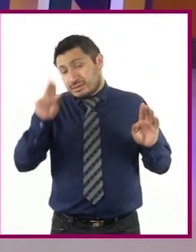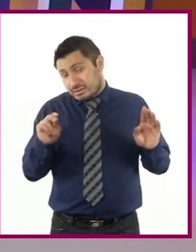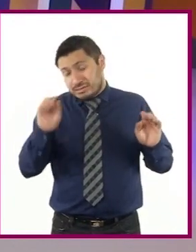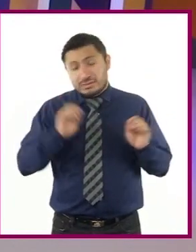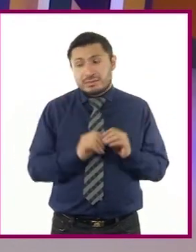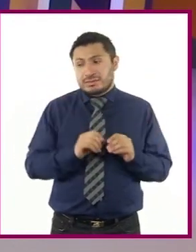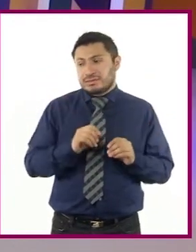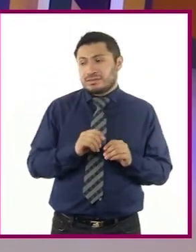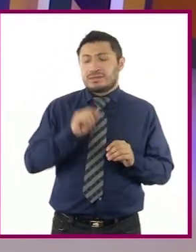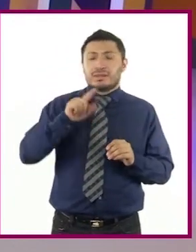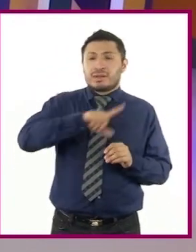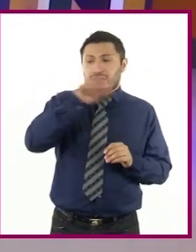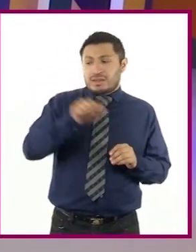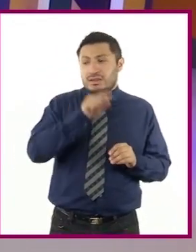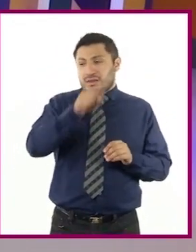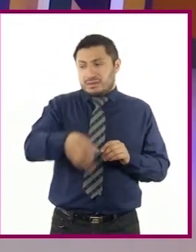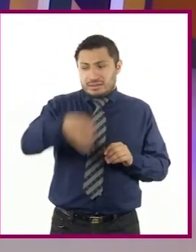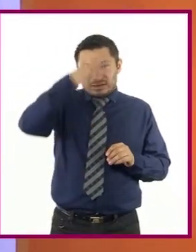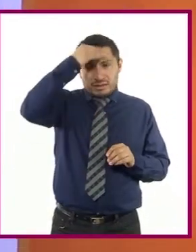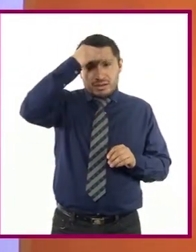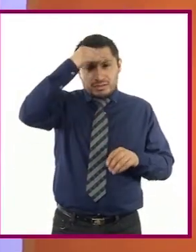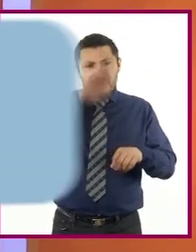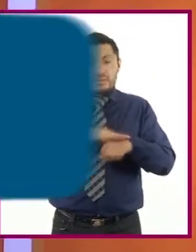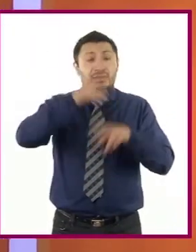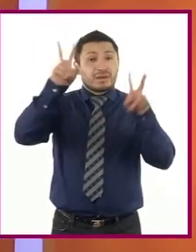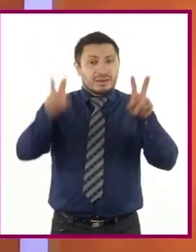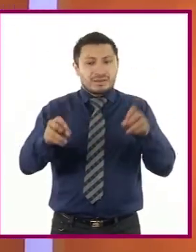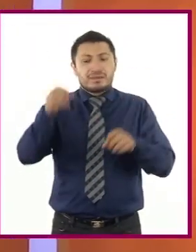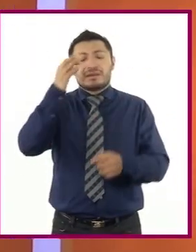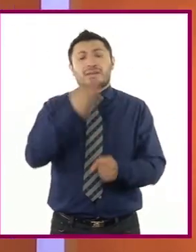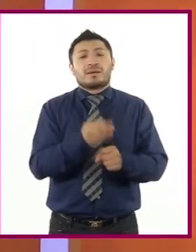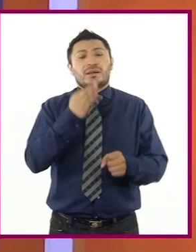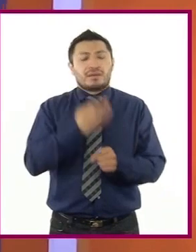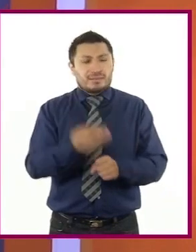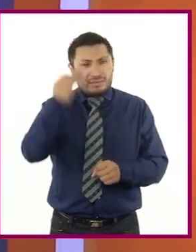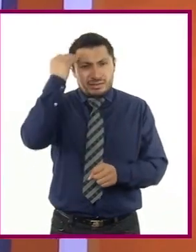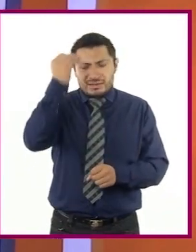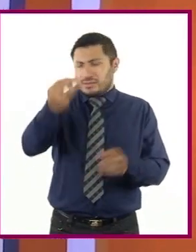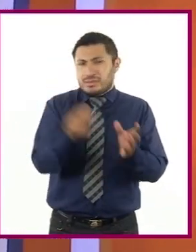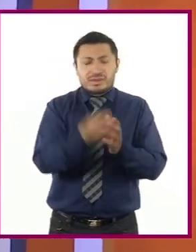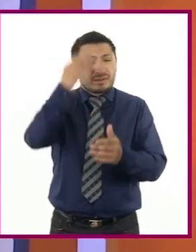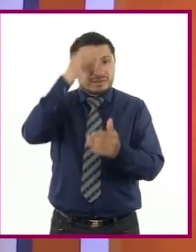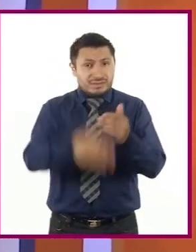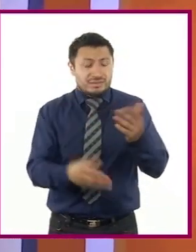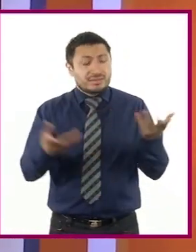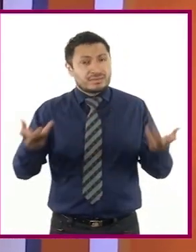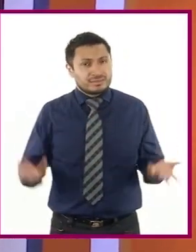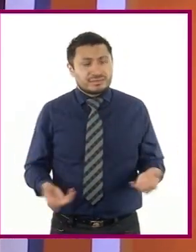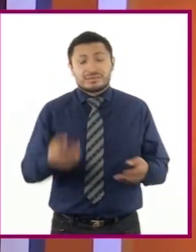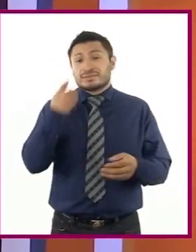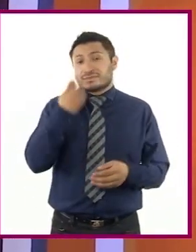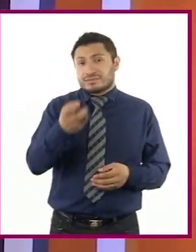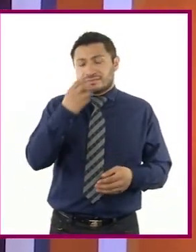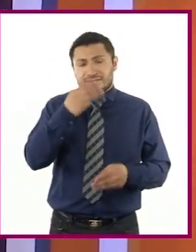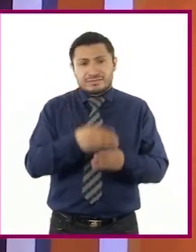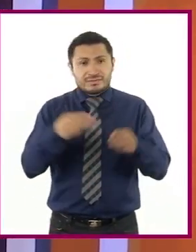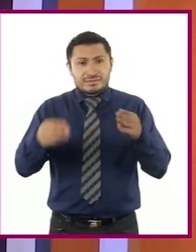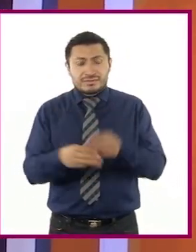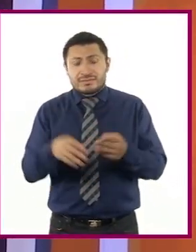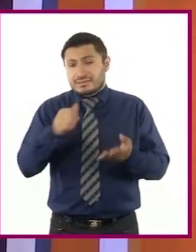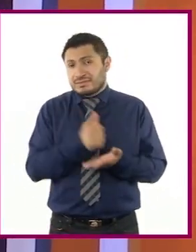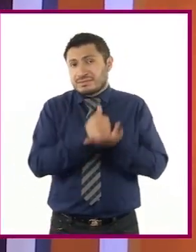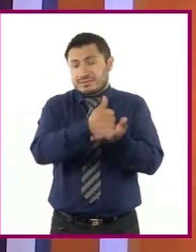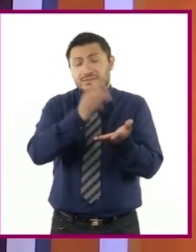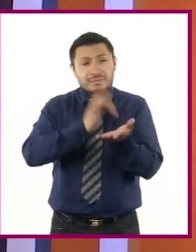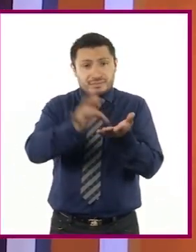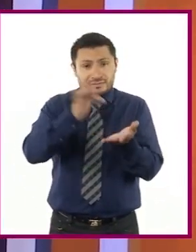posteriores aprenderán más sobre esto. Hemos agotado el tiempo de esta sesión. Este es un material de apoyo